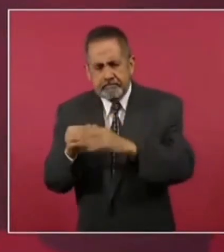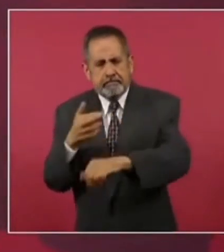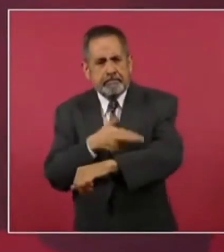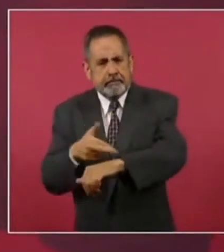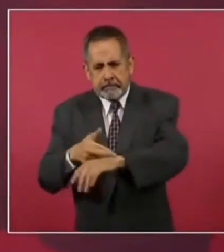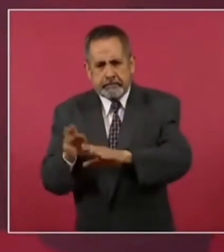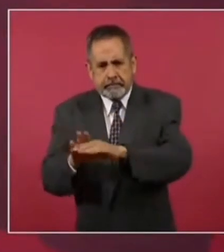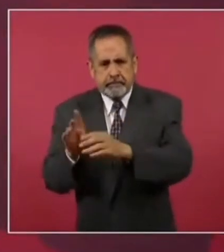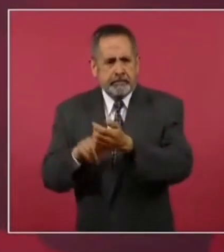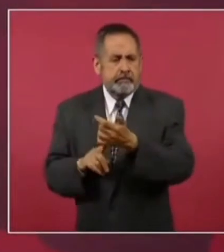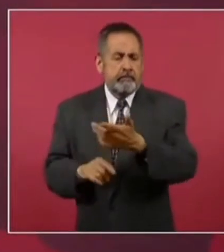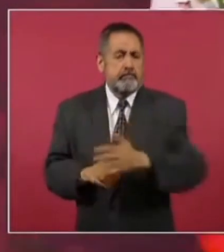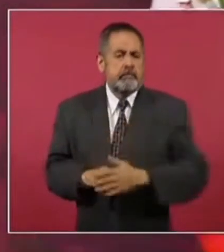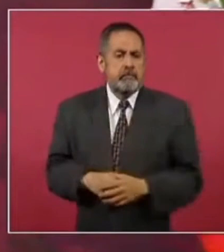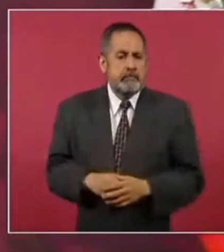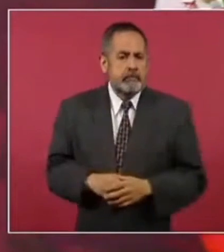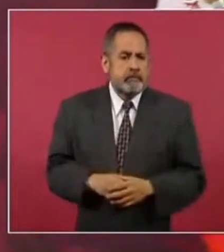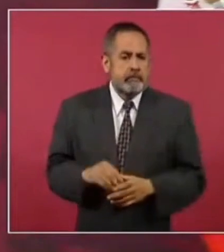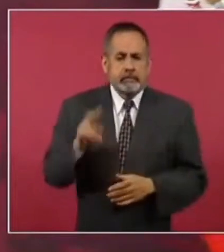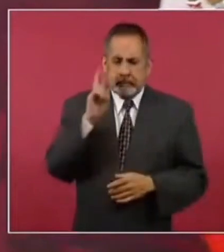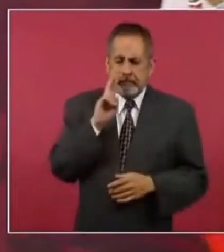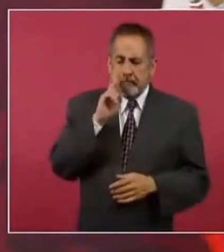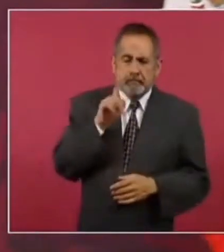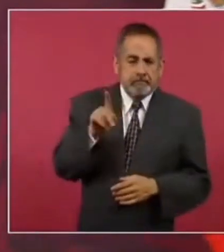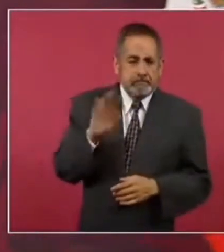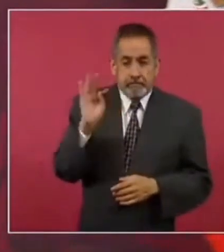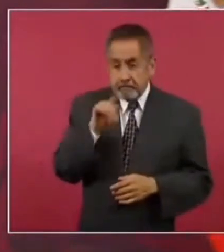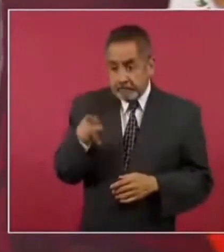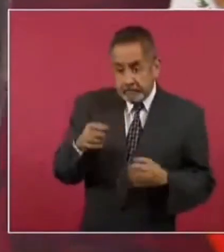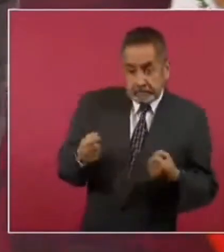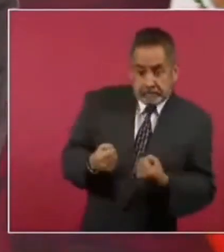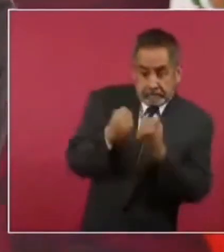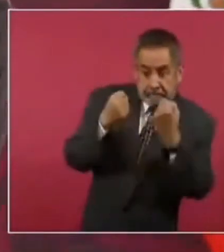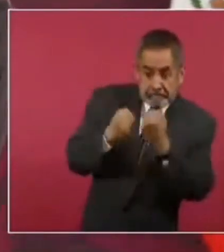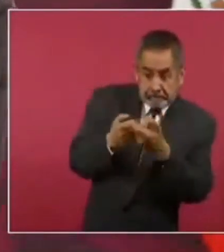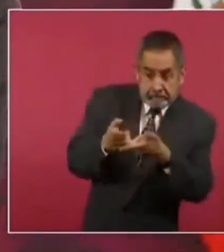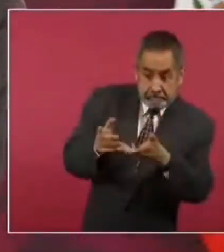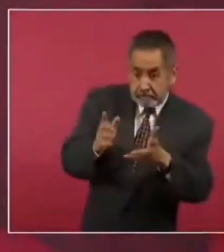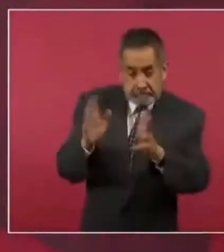que se den enfrentamientos pues